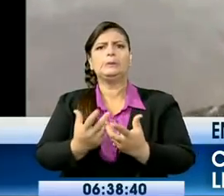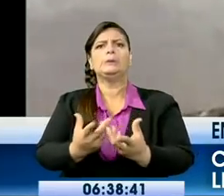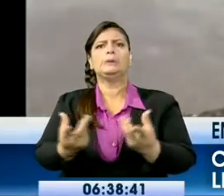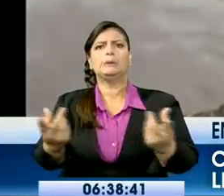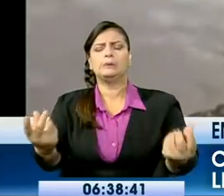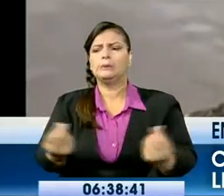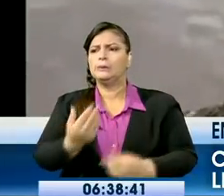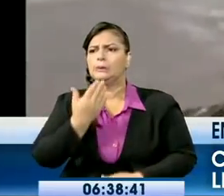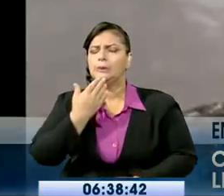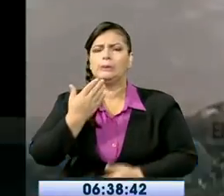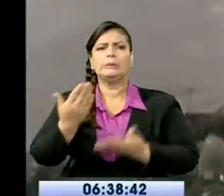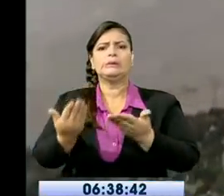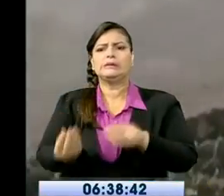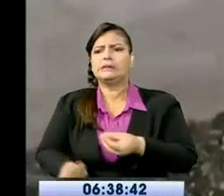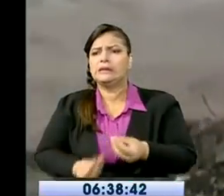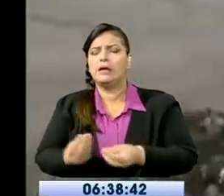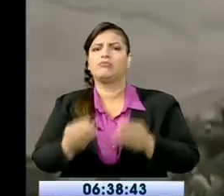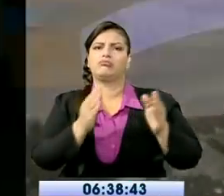Informó Julio César Saona.